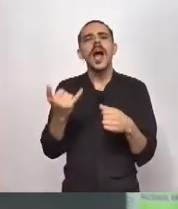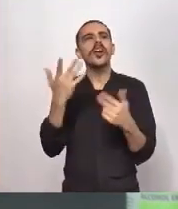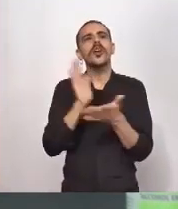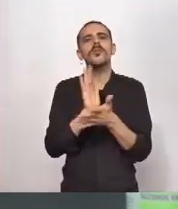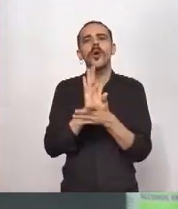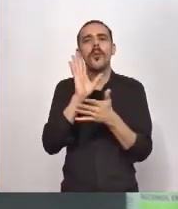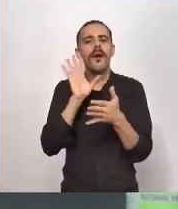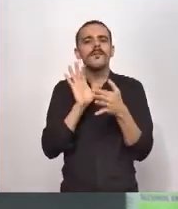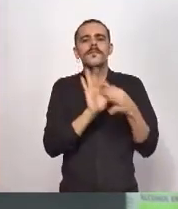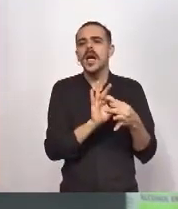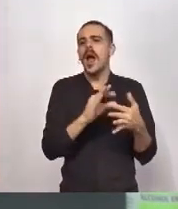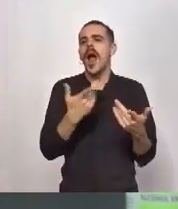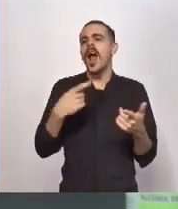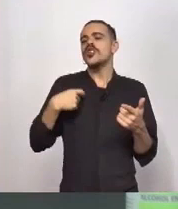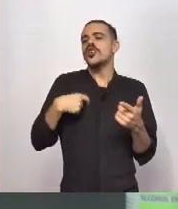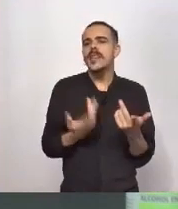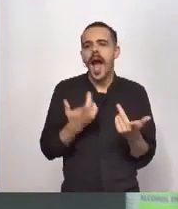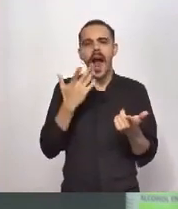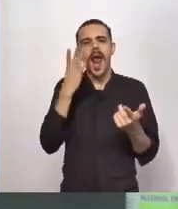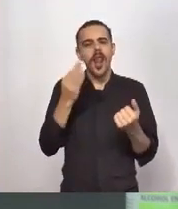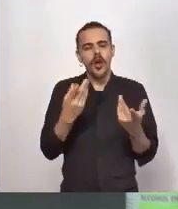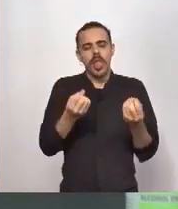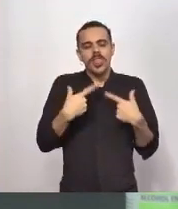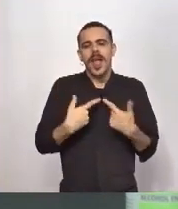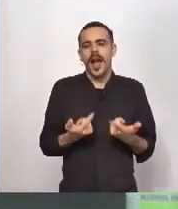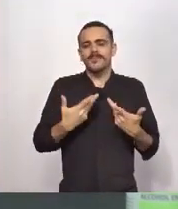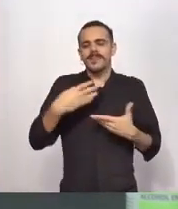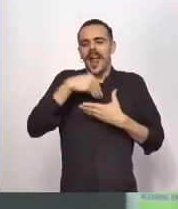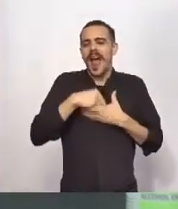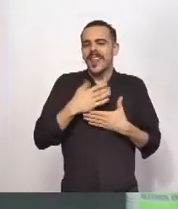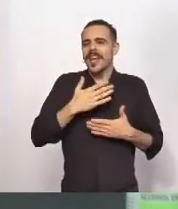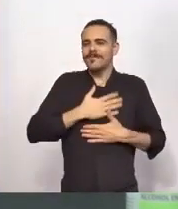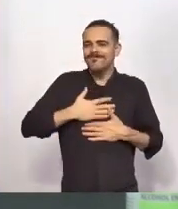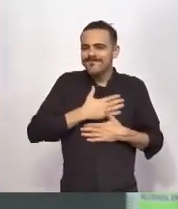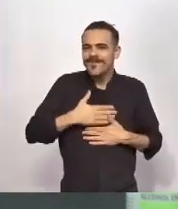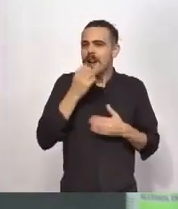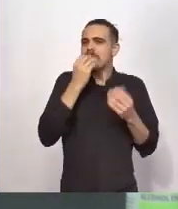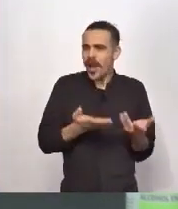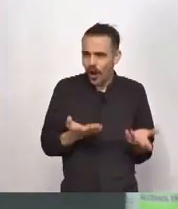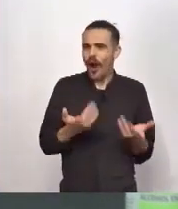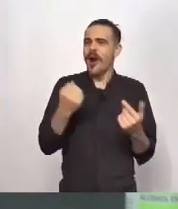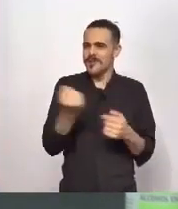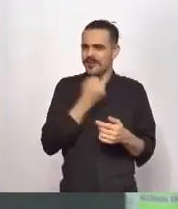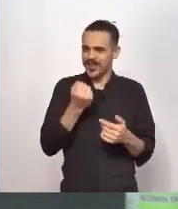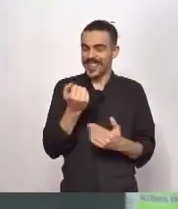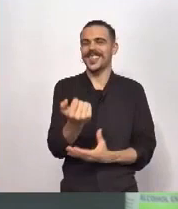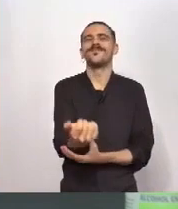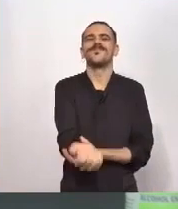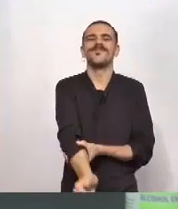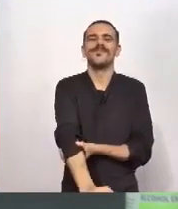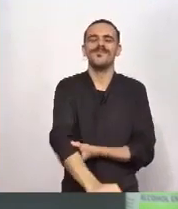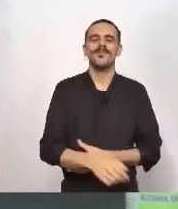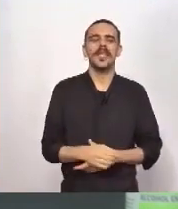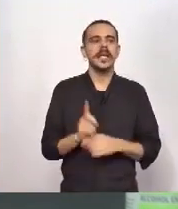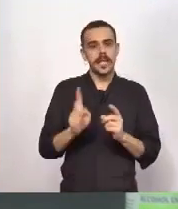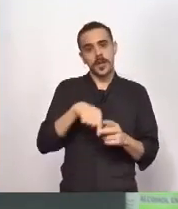no pierdan esa pertenencia que tienen a sus agrupaciones musicales. También estamos trabajando con el Consejo Provincial de Cultura, que es un consejo